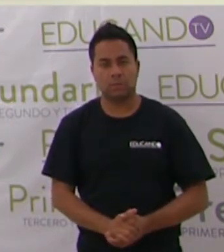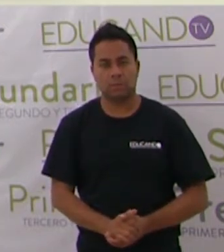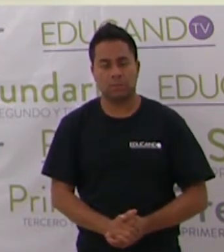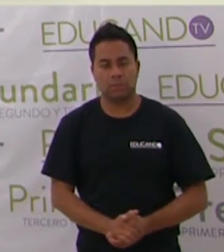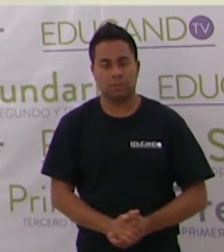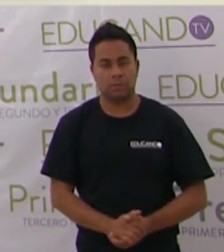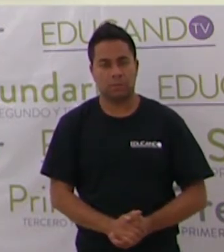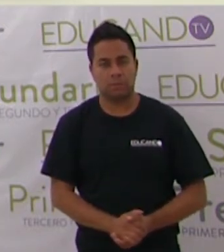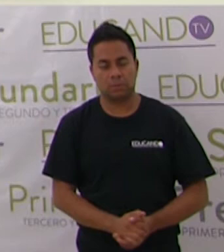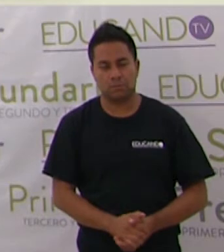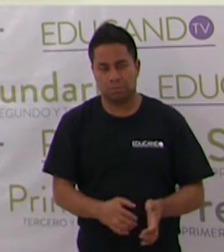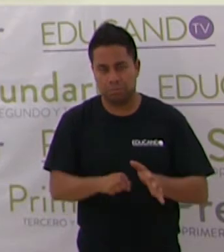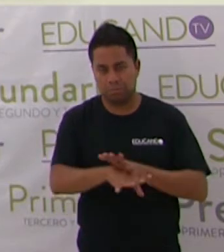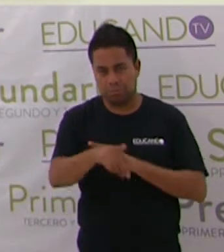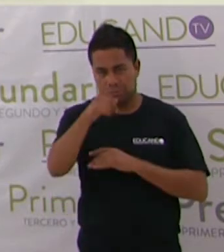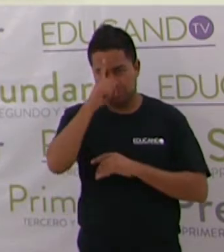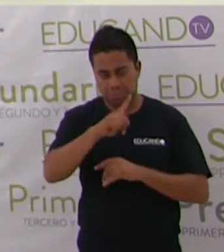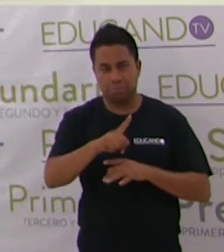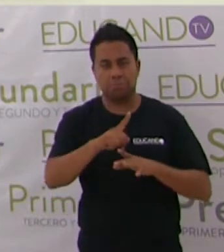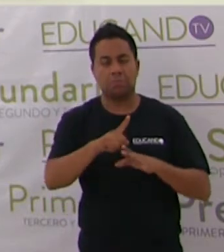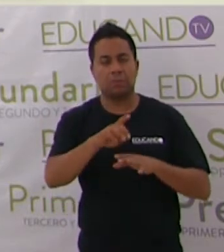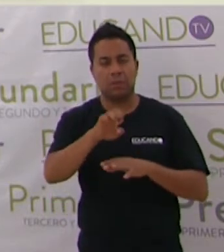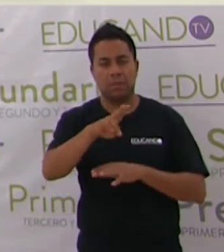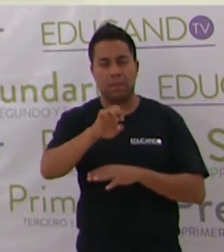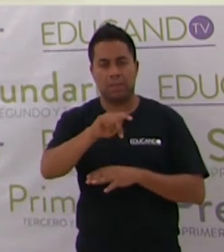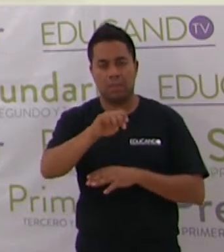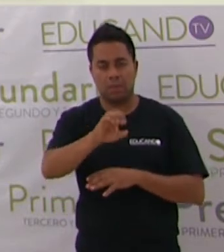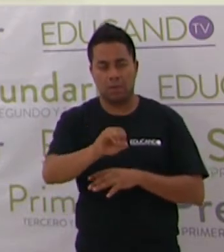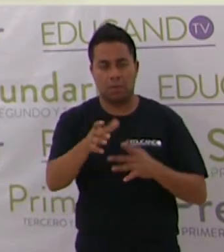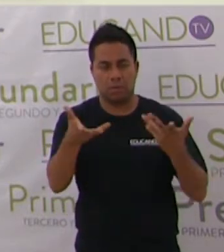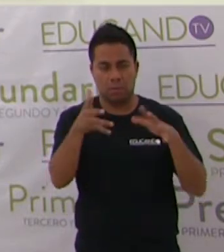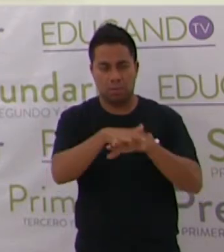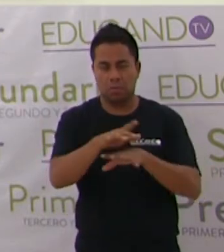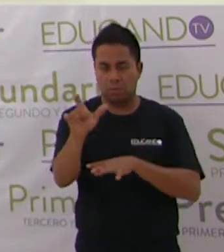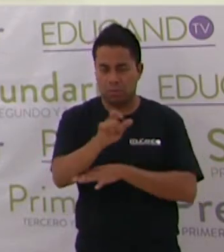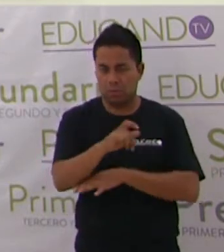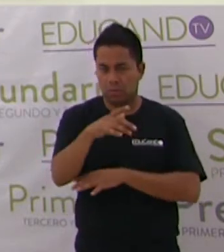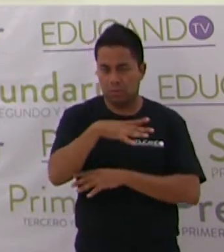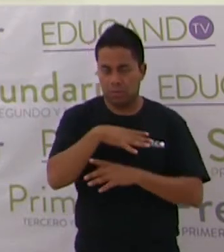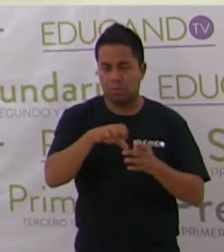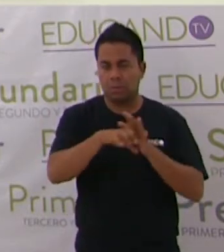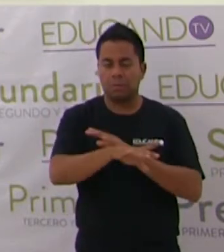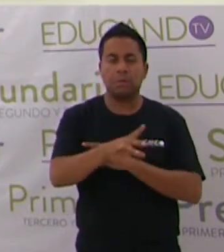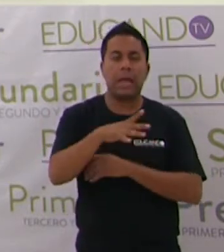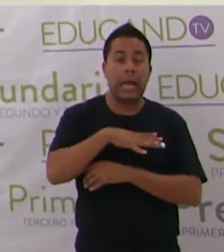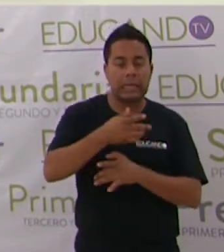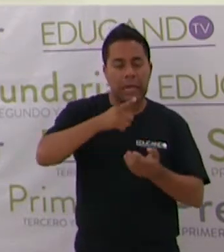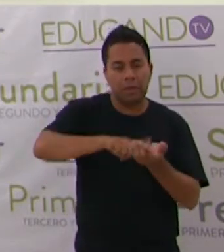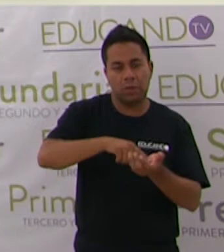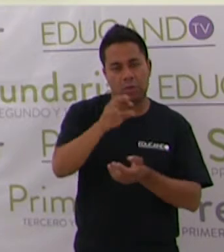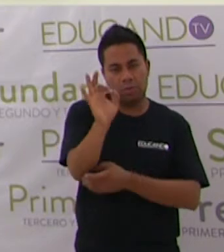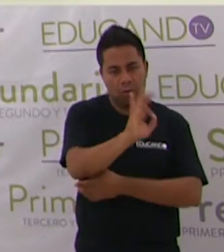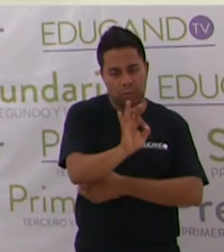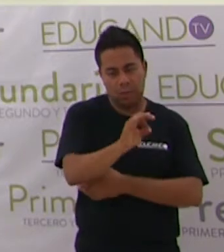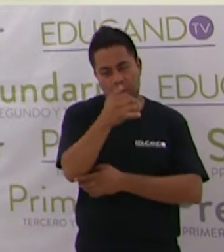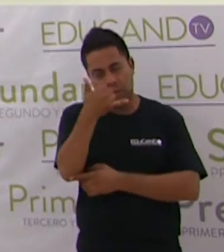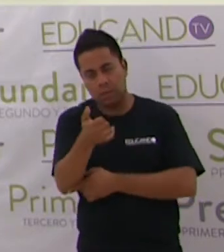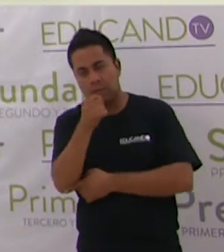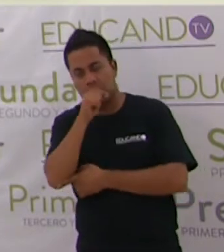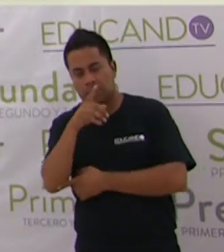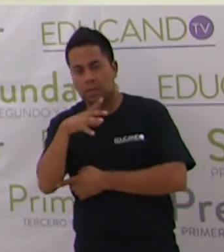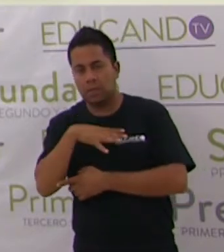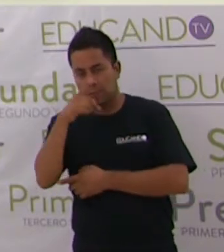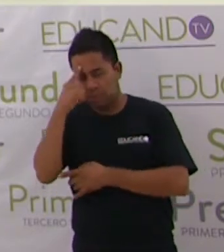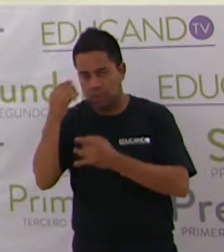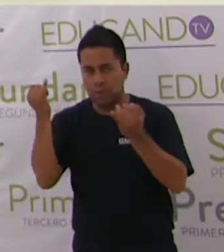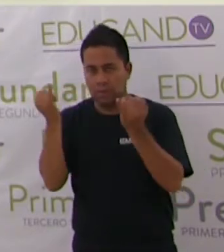se caracteriza a los eventos complementarios cuando salen la probabilidad y sale igual a